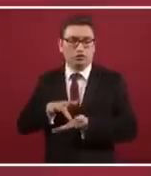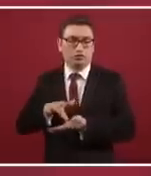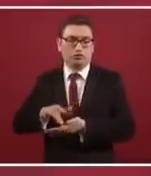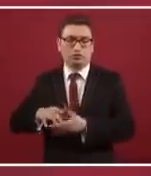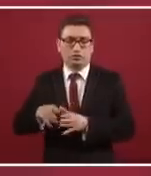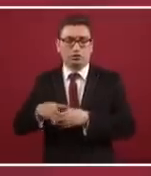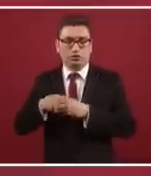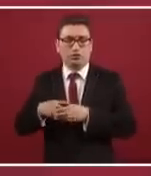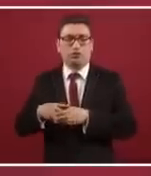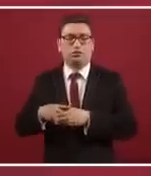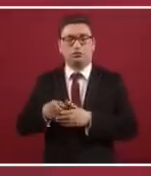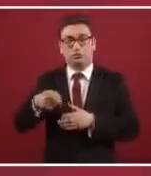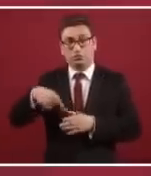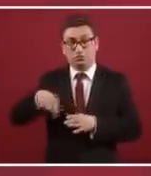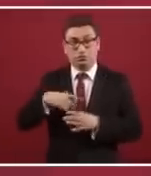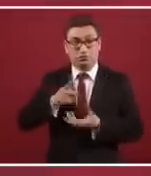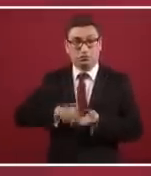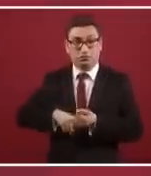y participan